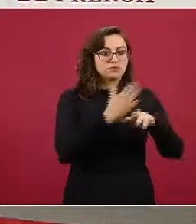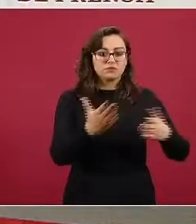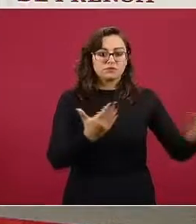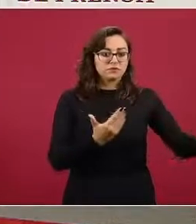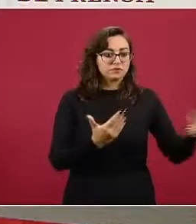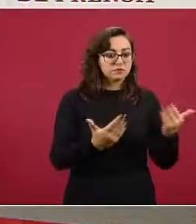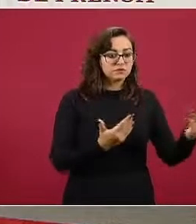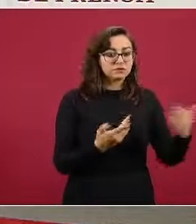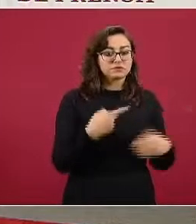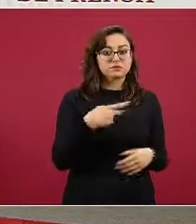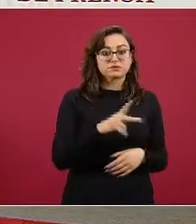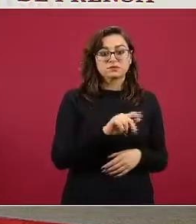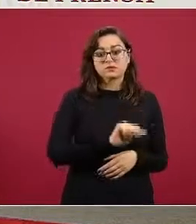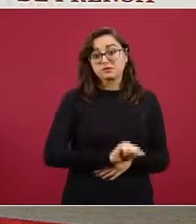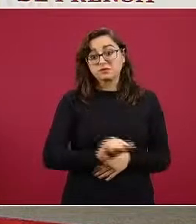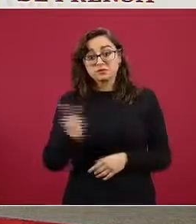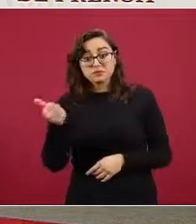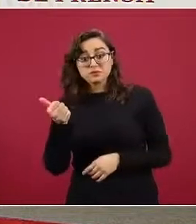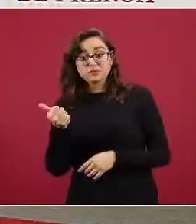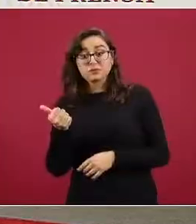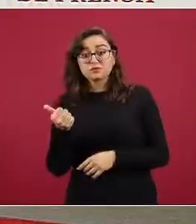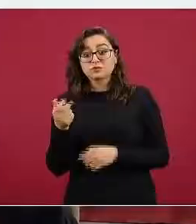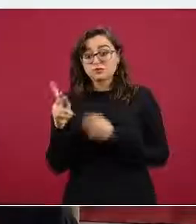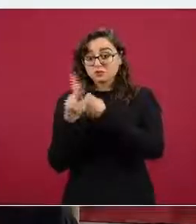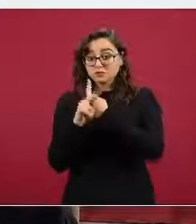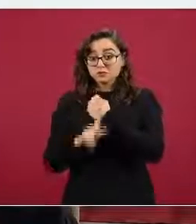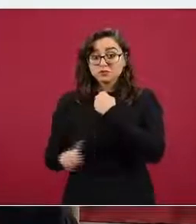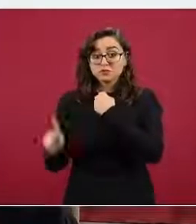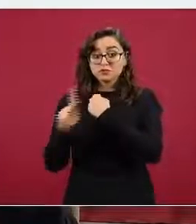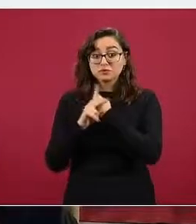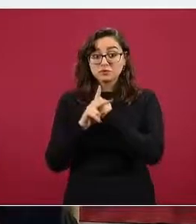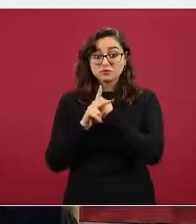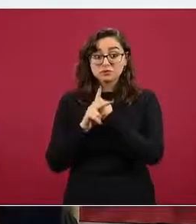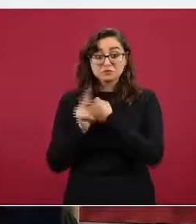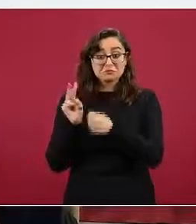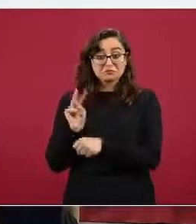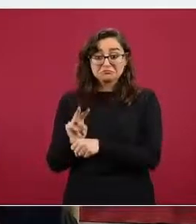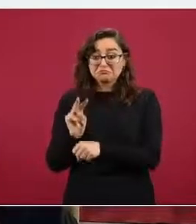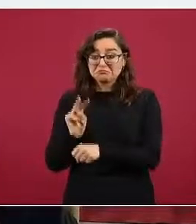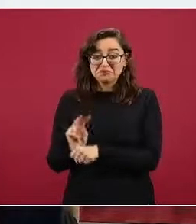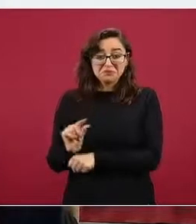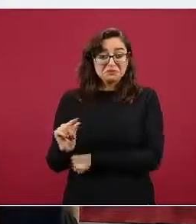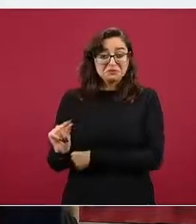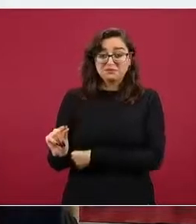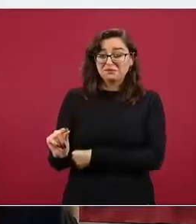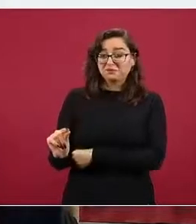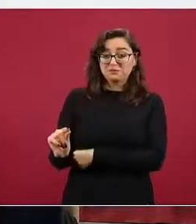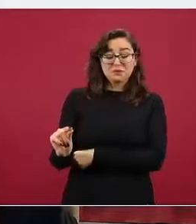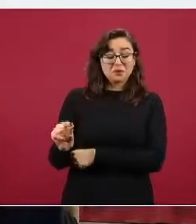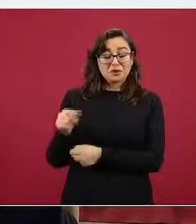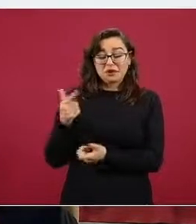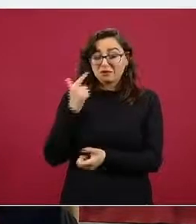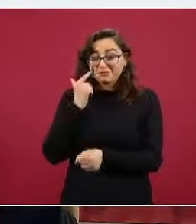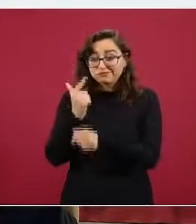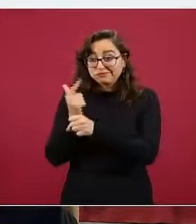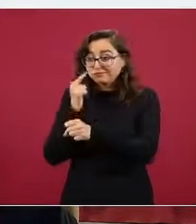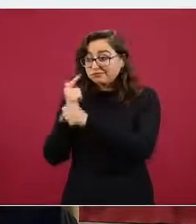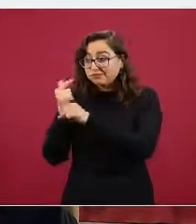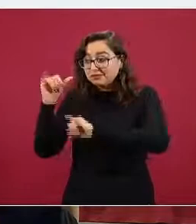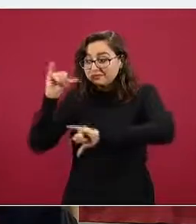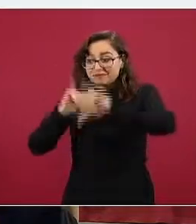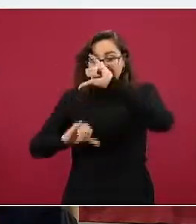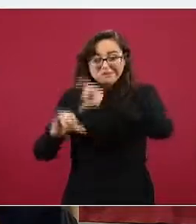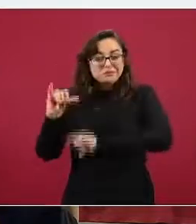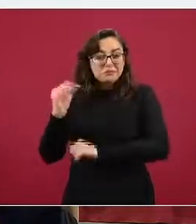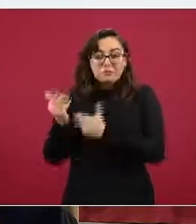comparar con estados nacionales, con países que tienen muy limitadas capacidades de diagnóstico por laboratorio,